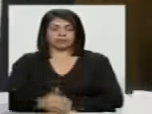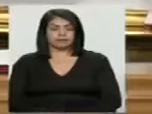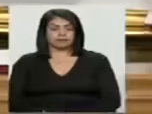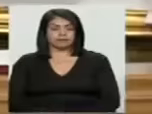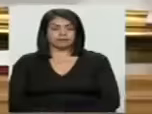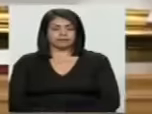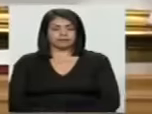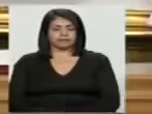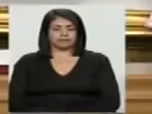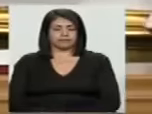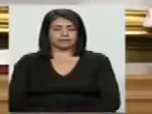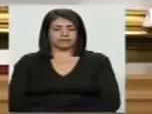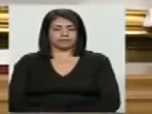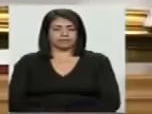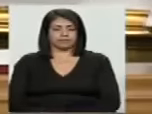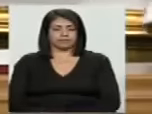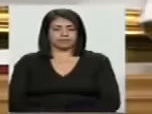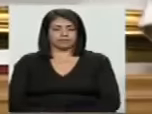presidente.